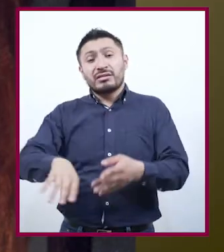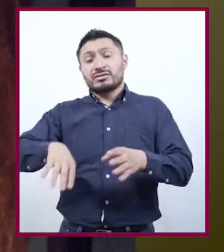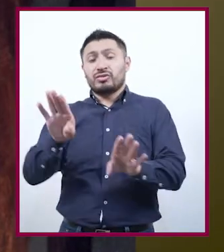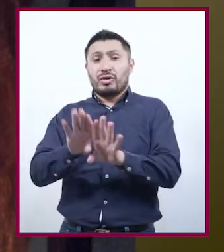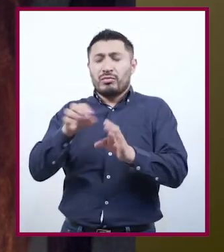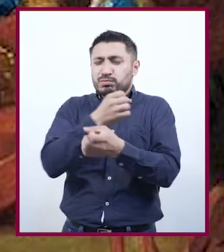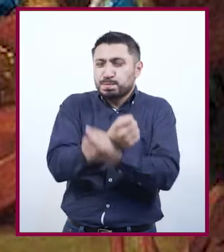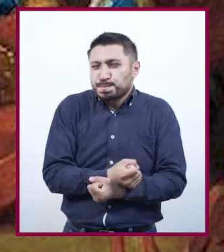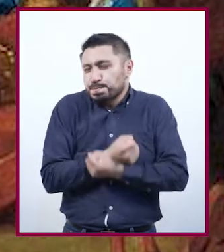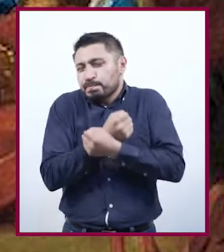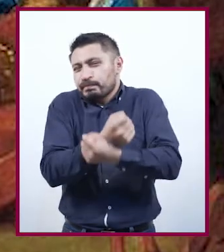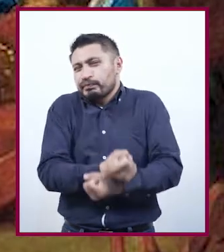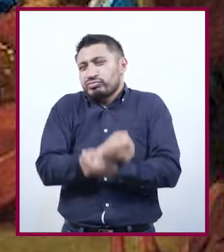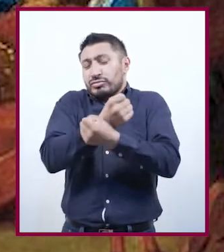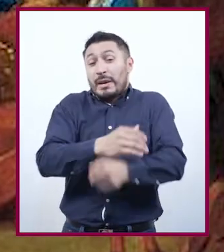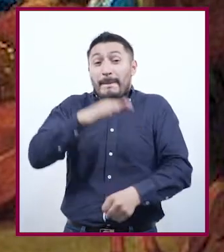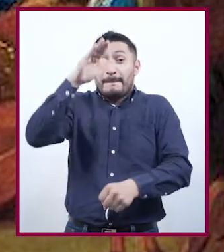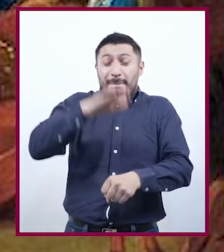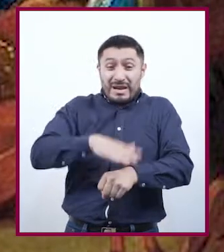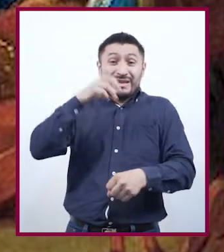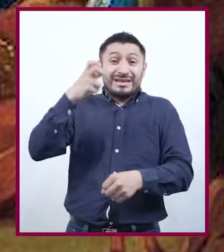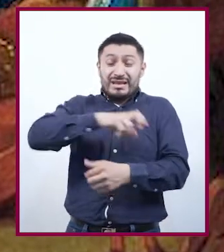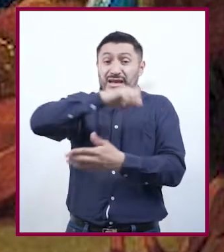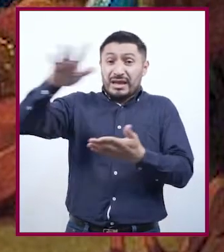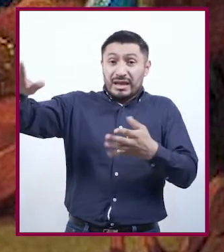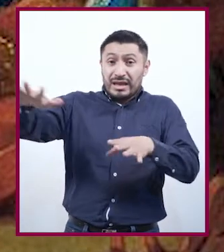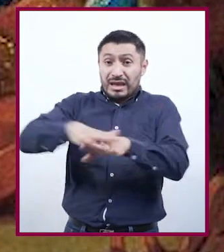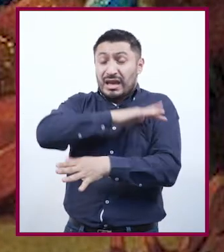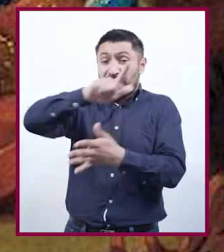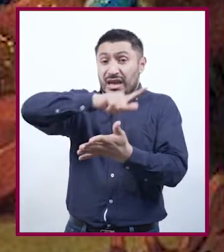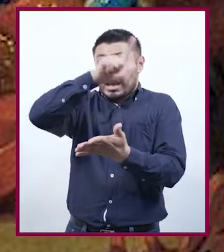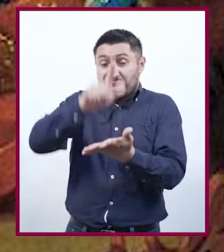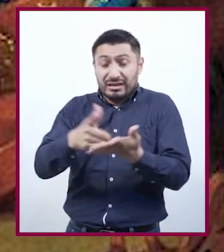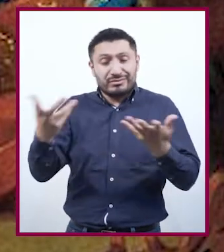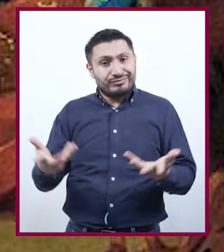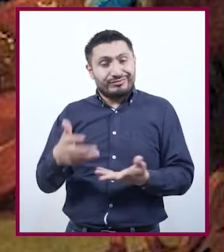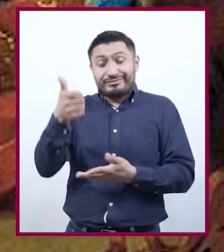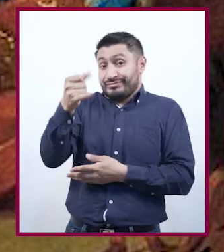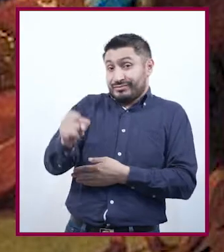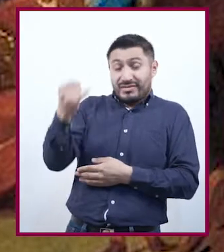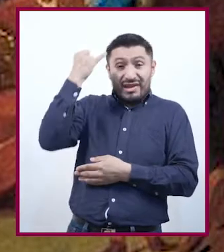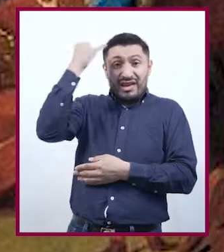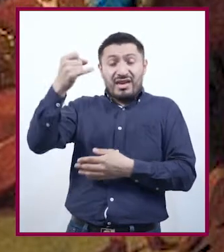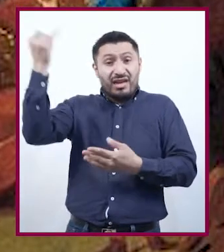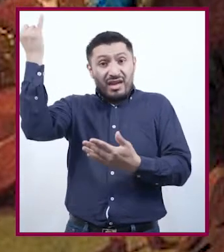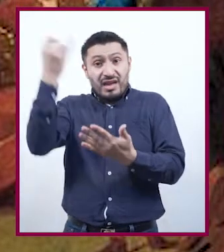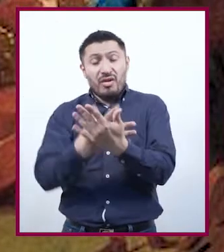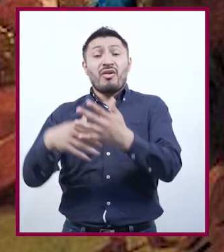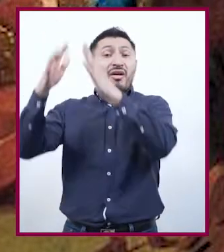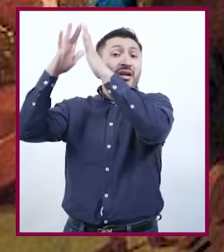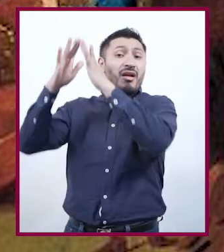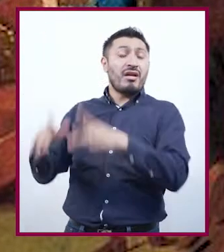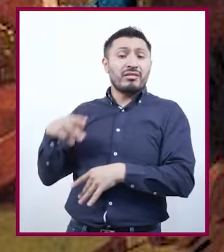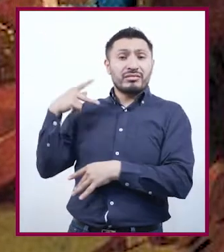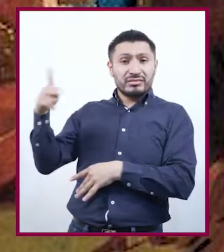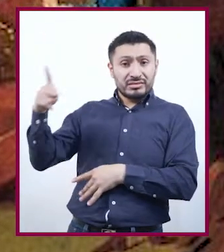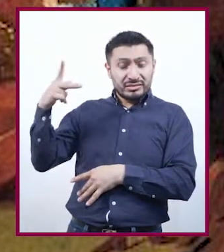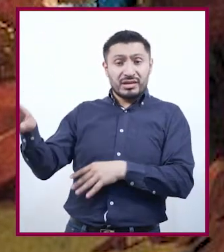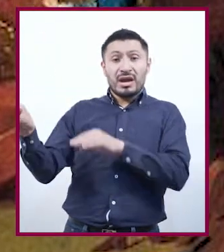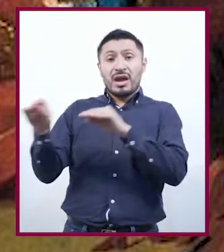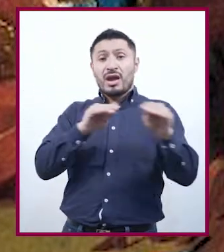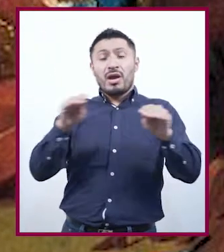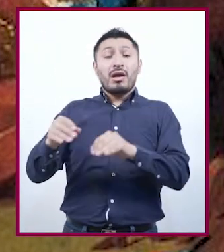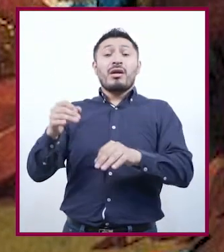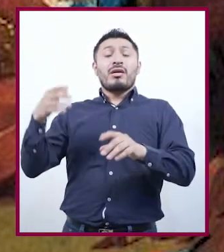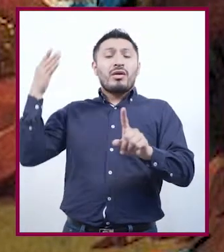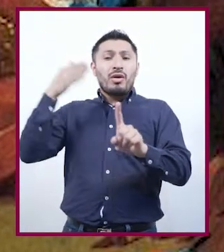cuya explotación se acentuó aún más con dichas reformas. Así, impulsado por las ideas de la Ilustración francesa,